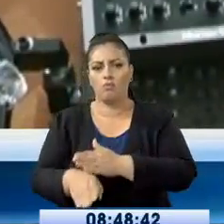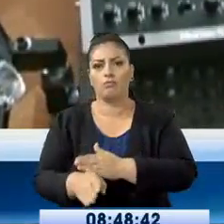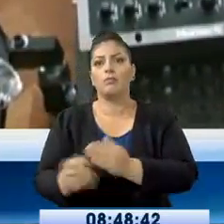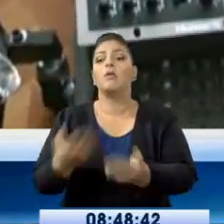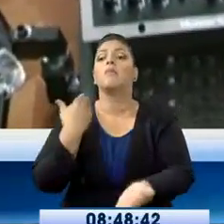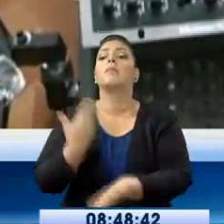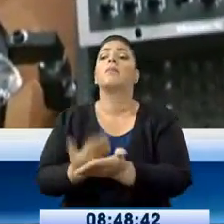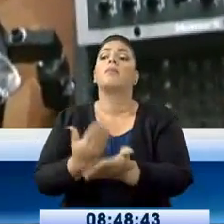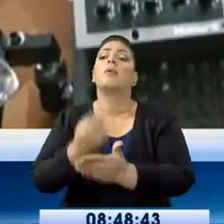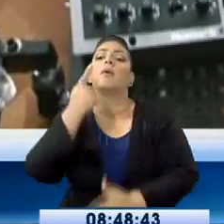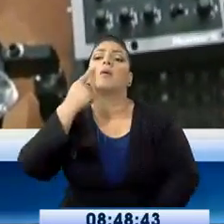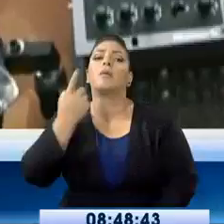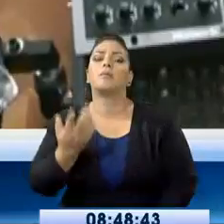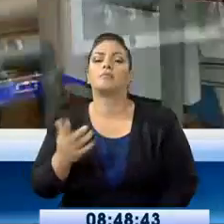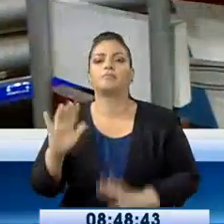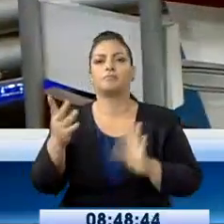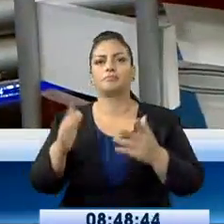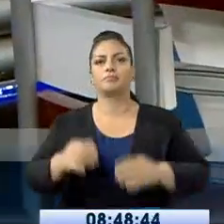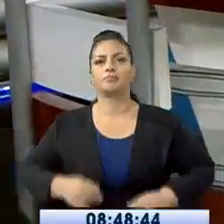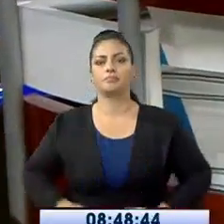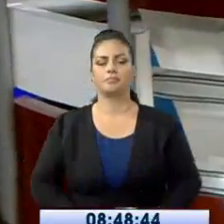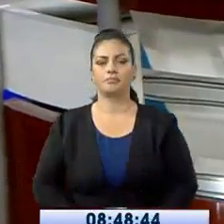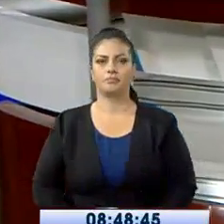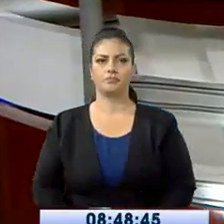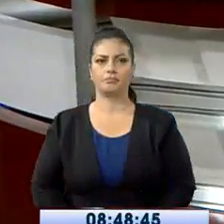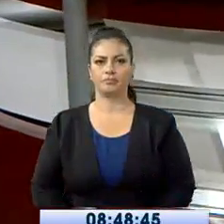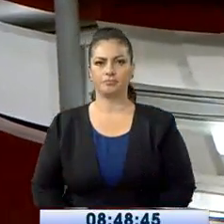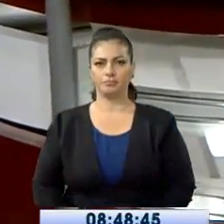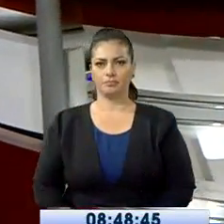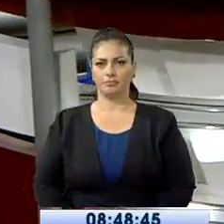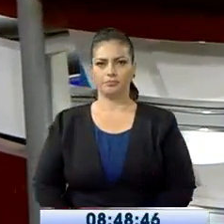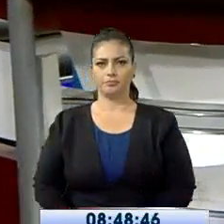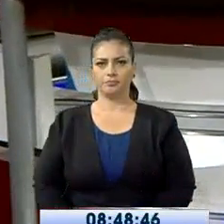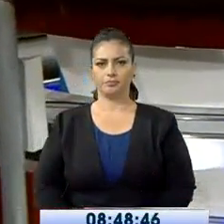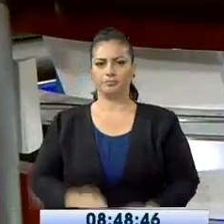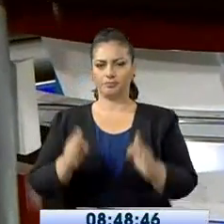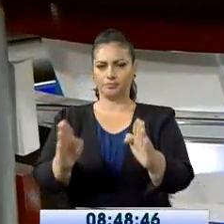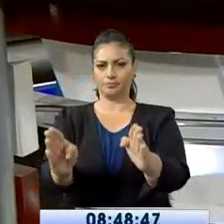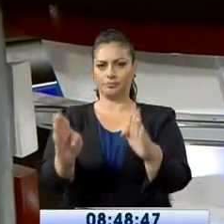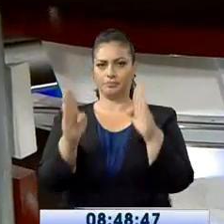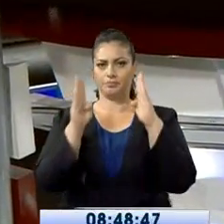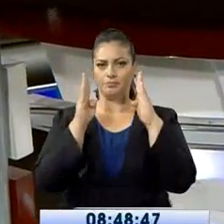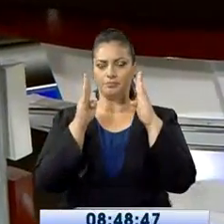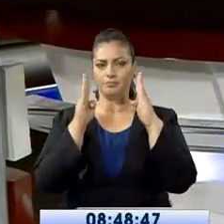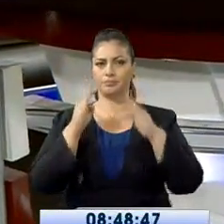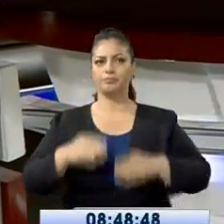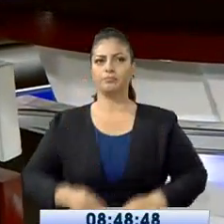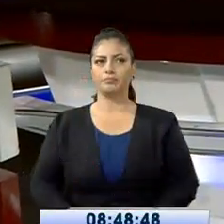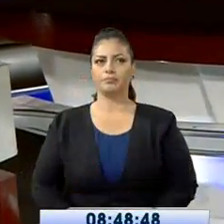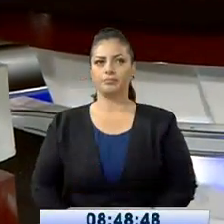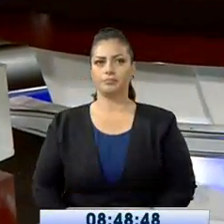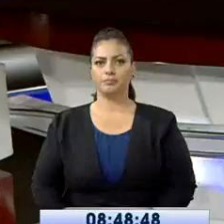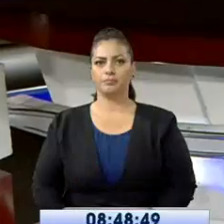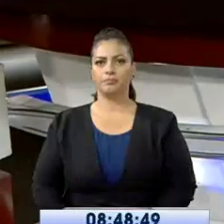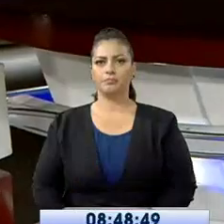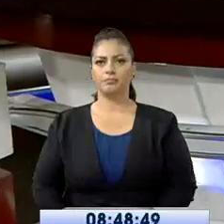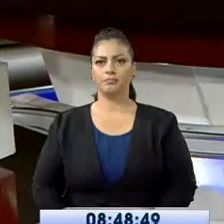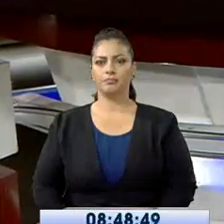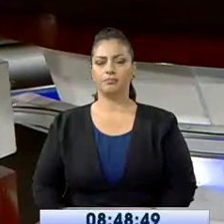informó Iván Casamen. Pongan mucha atención, queridos televidentes. Existe una